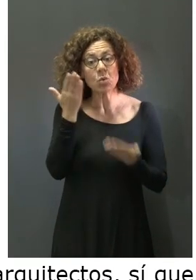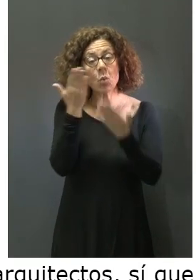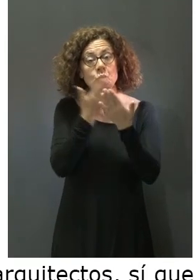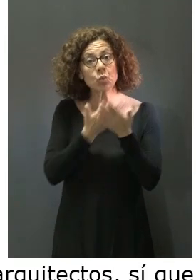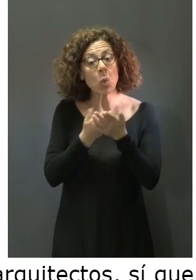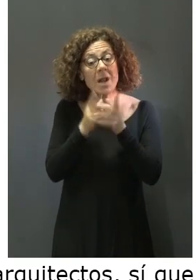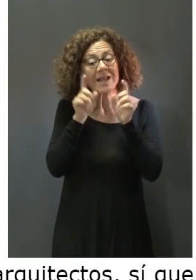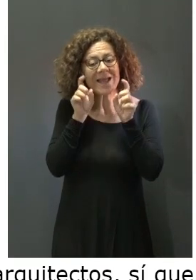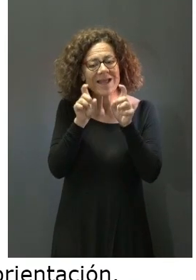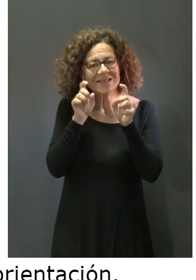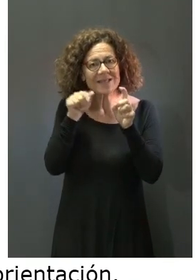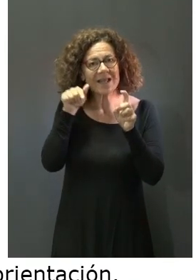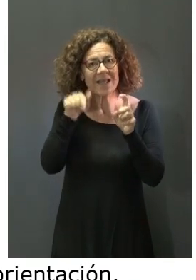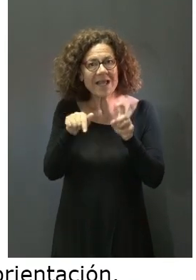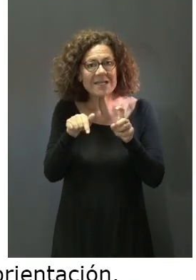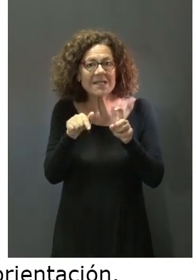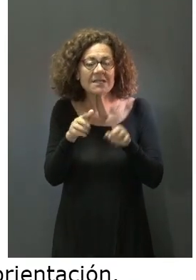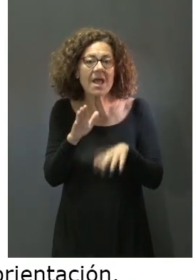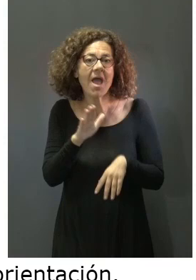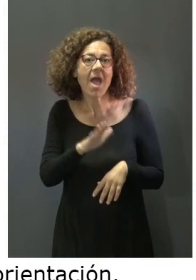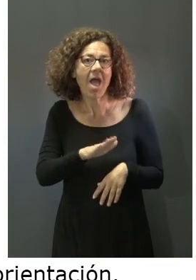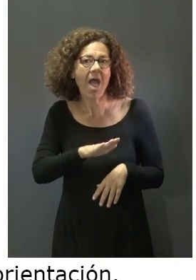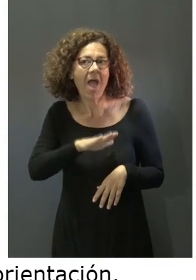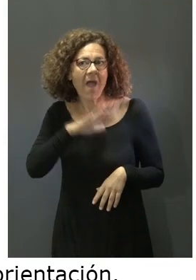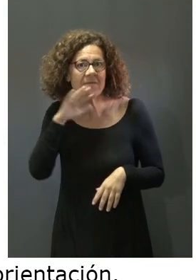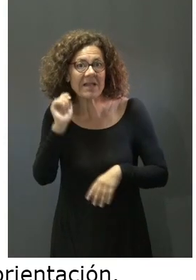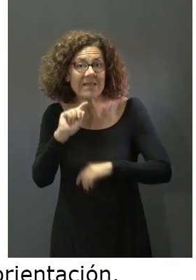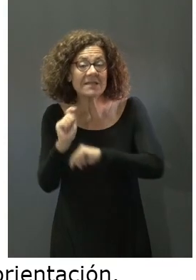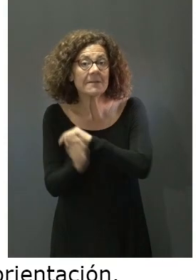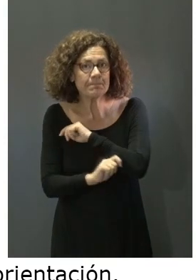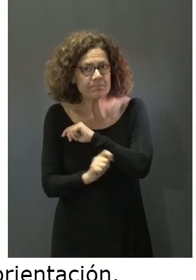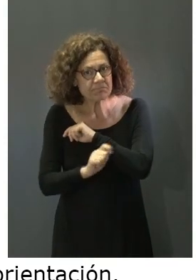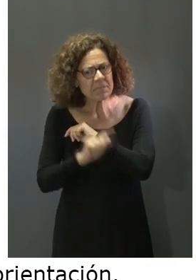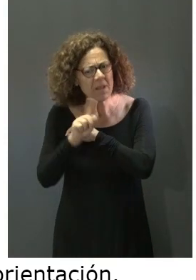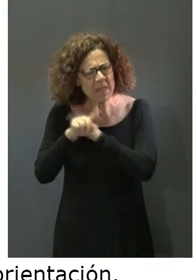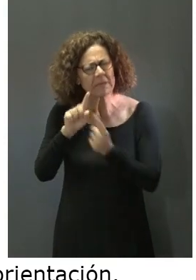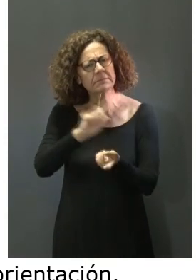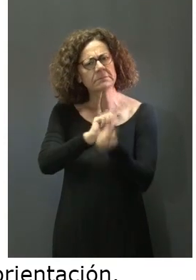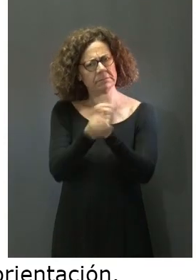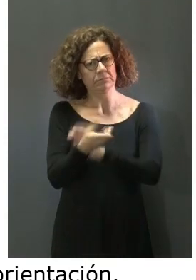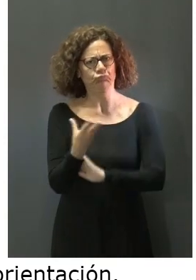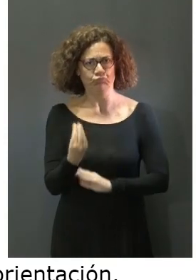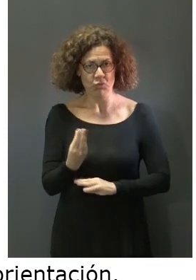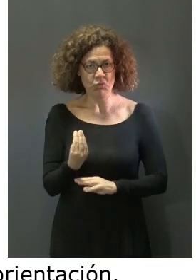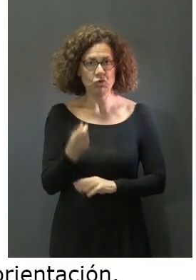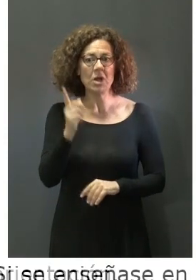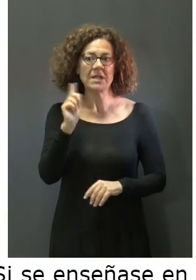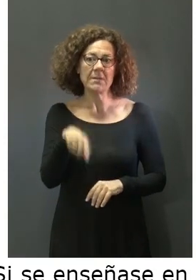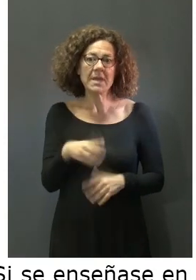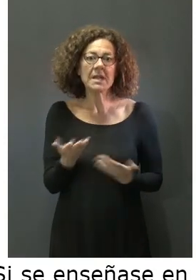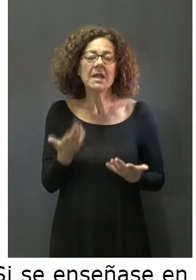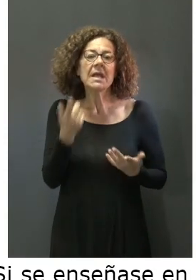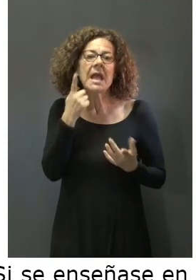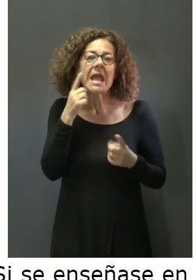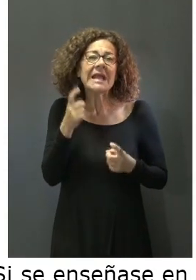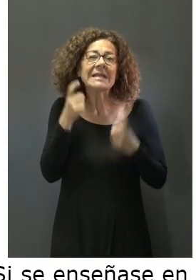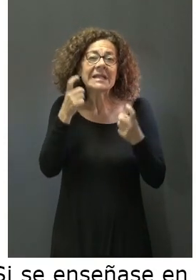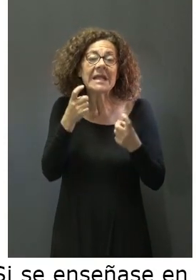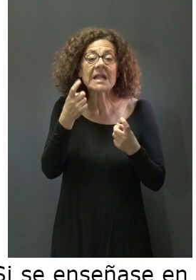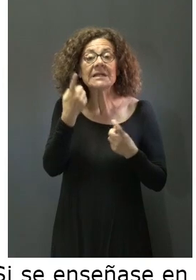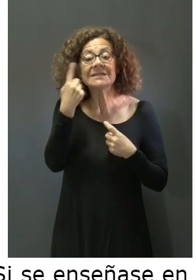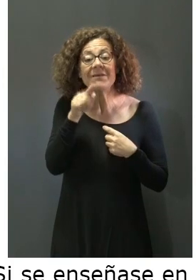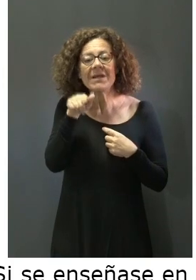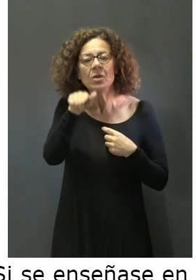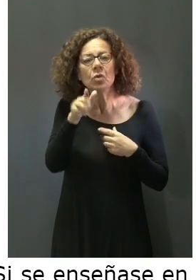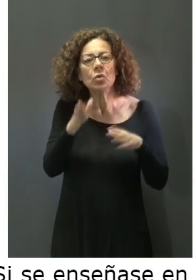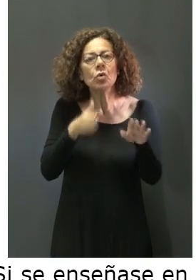escuelas ese tipo de habilidad, pues también ayudaría mucho. Y también, pues, un poco también intentar conocer antes el sitio